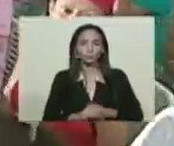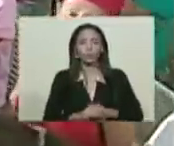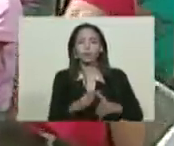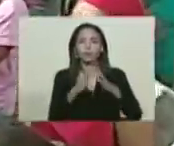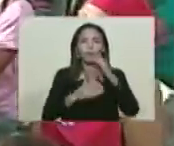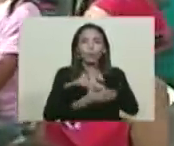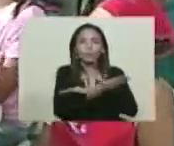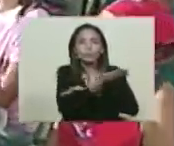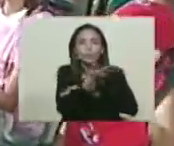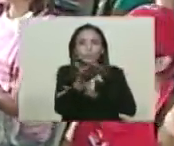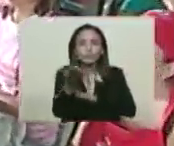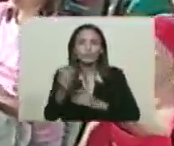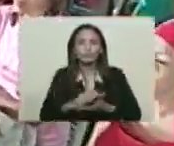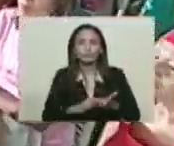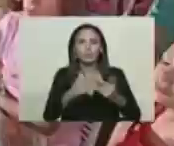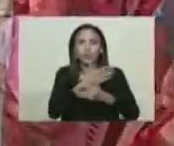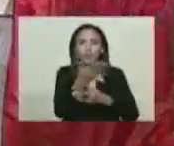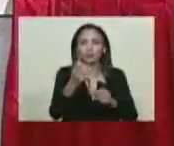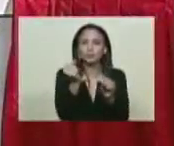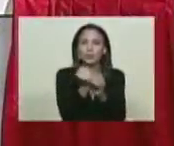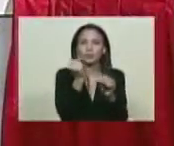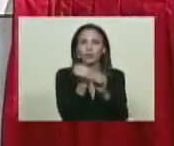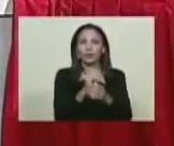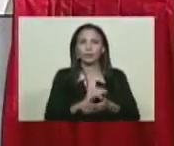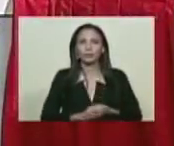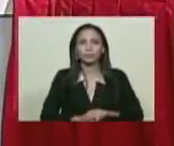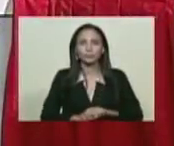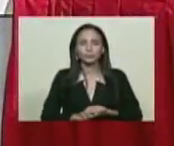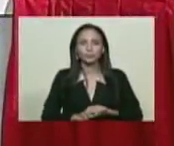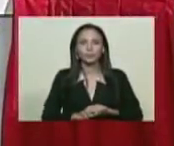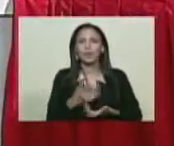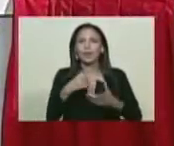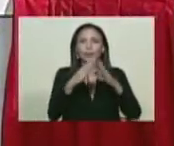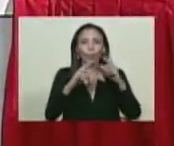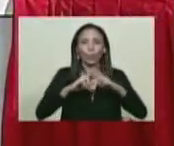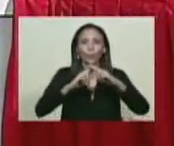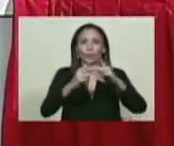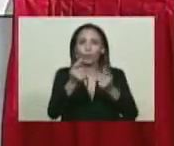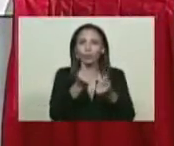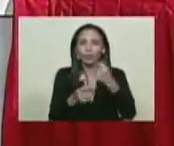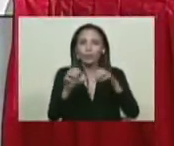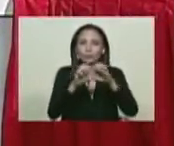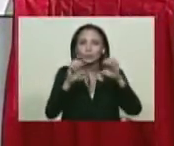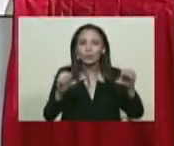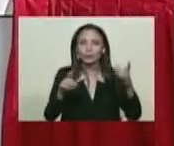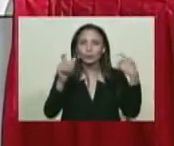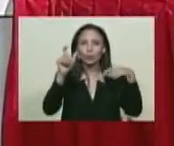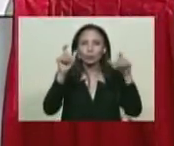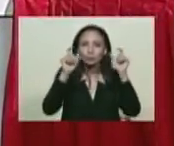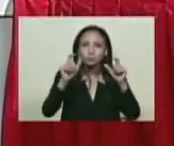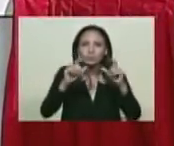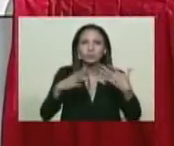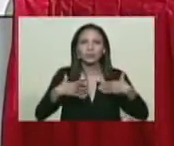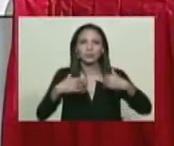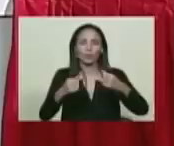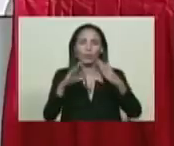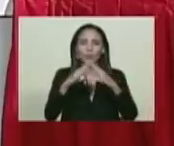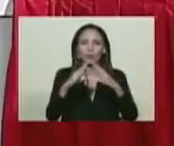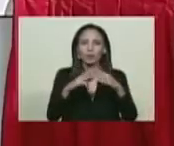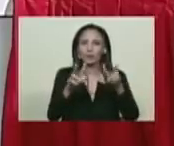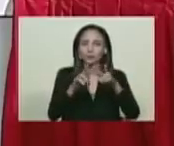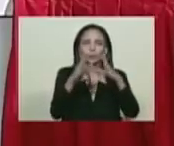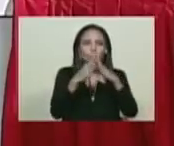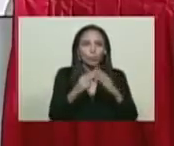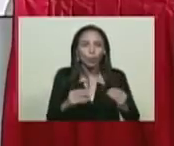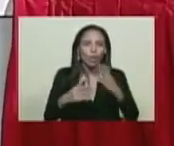garantizárselo. Trabajo, tierras, créditos, educación, vivienda, salud, todo lo que se le negó al